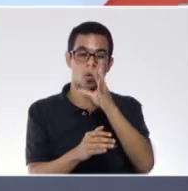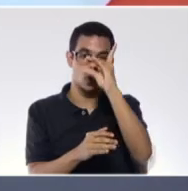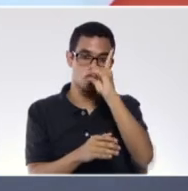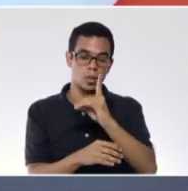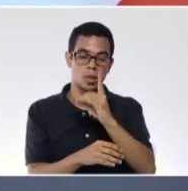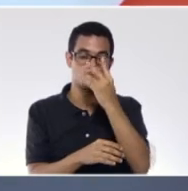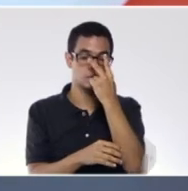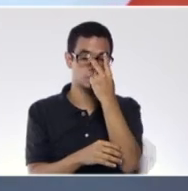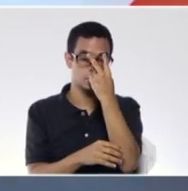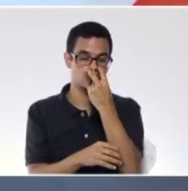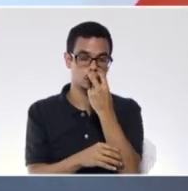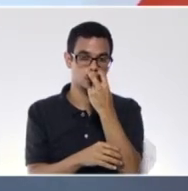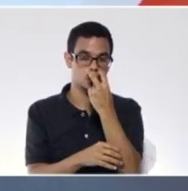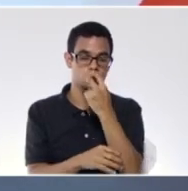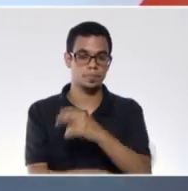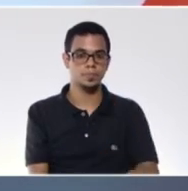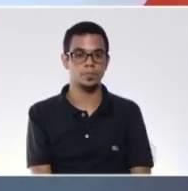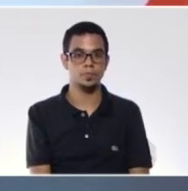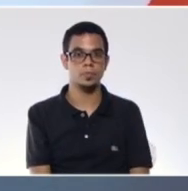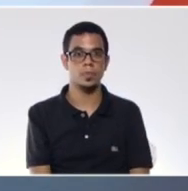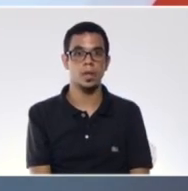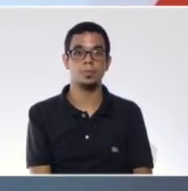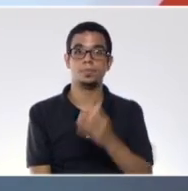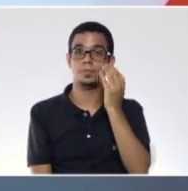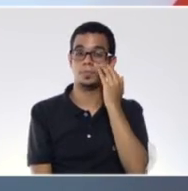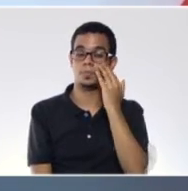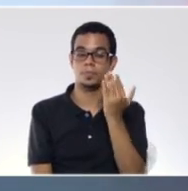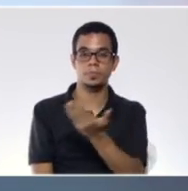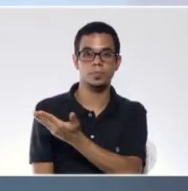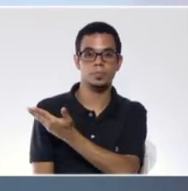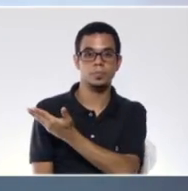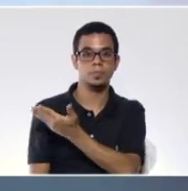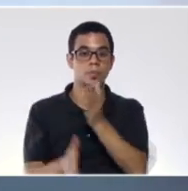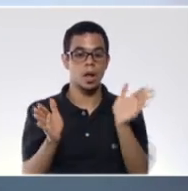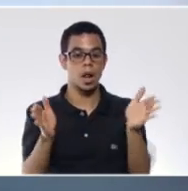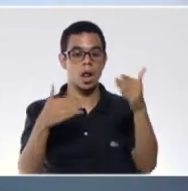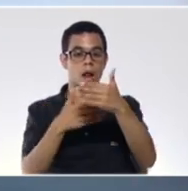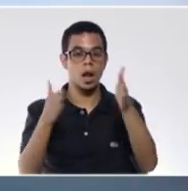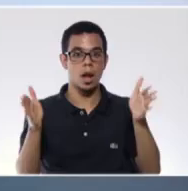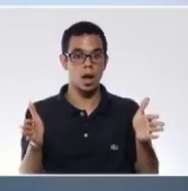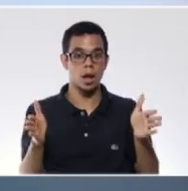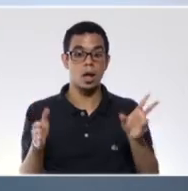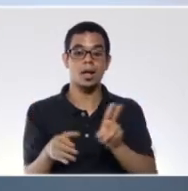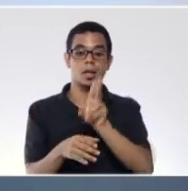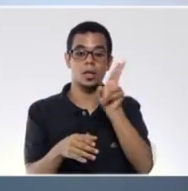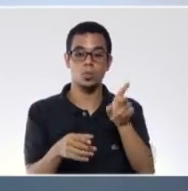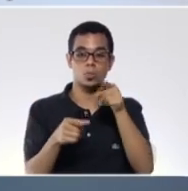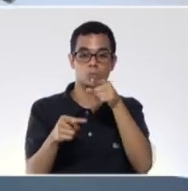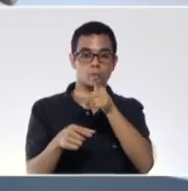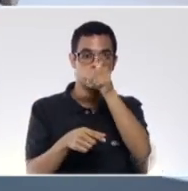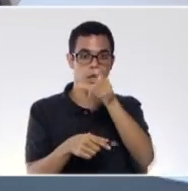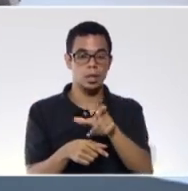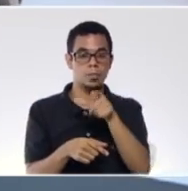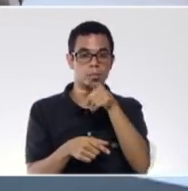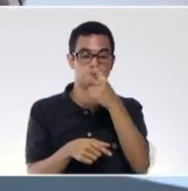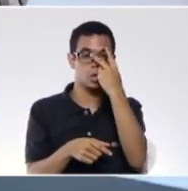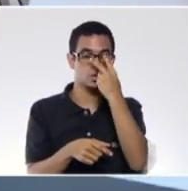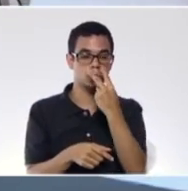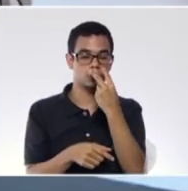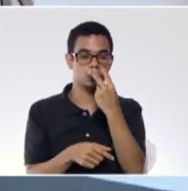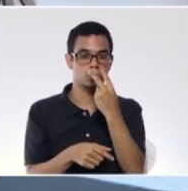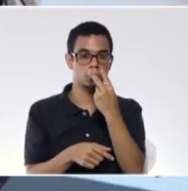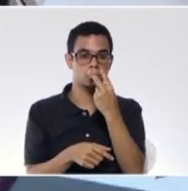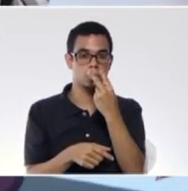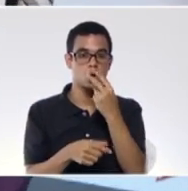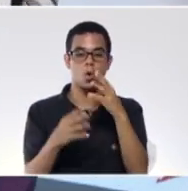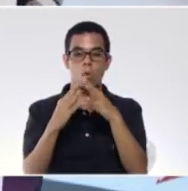visuales. Aquí en la mesa, mi profe, tenemos la caja aritmética, que es el material que utilizamos para todo lo que tiene